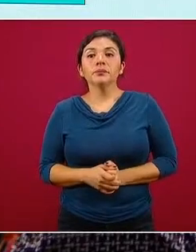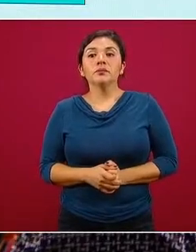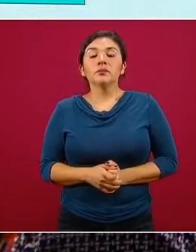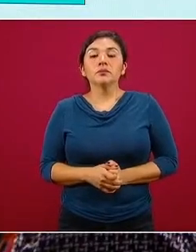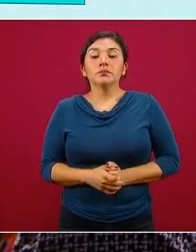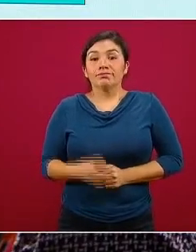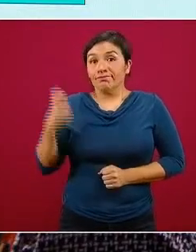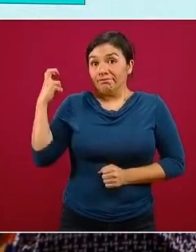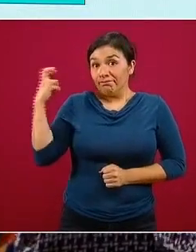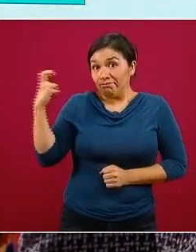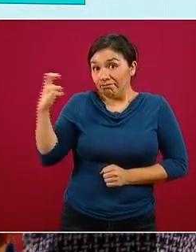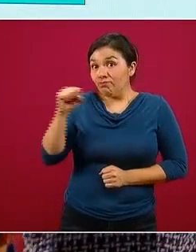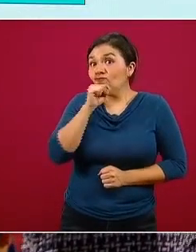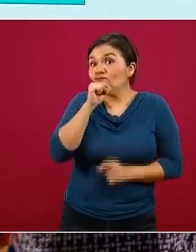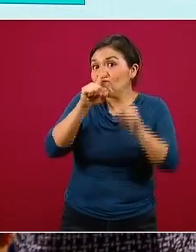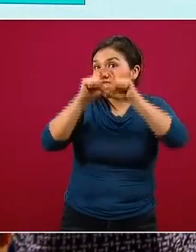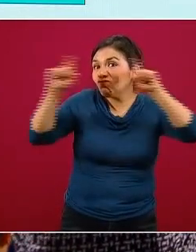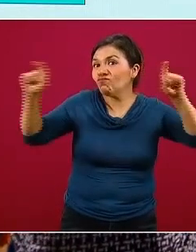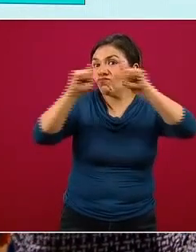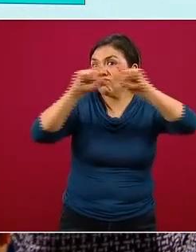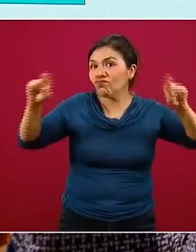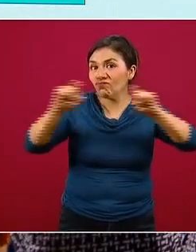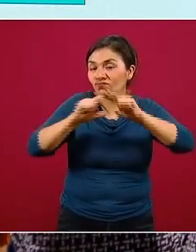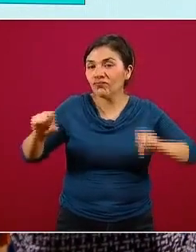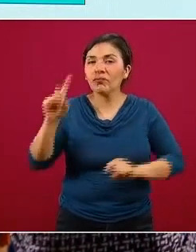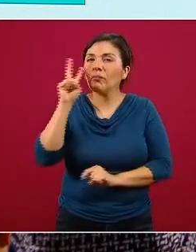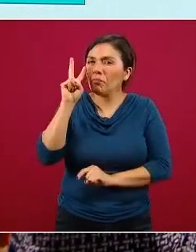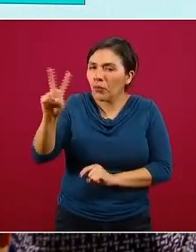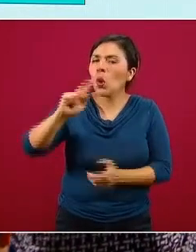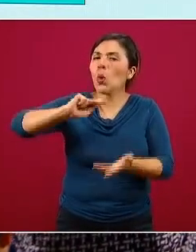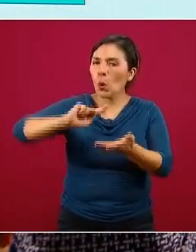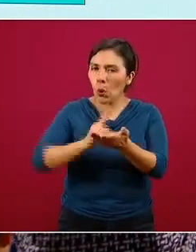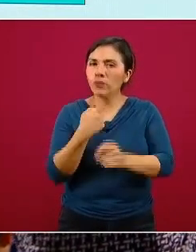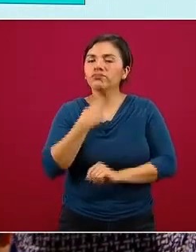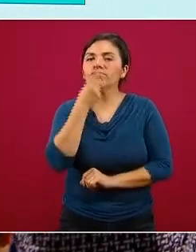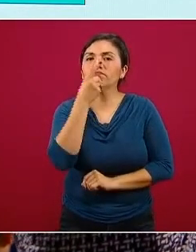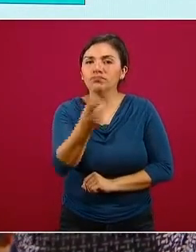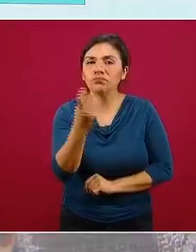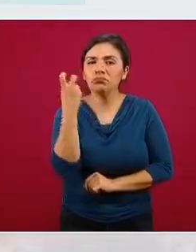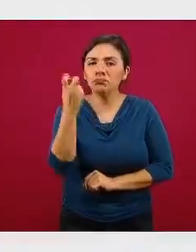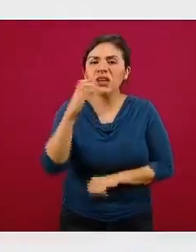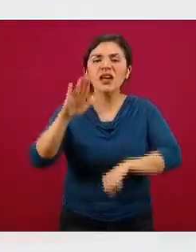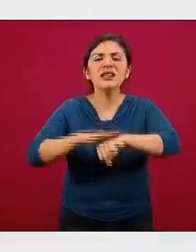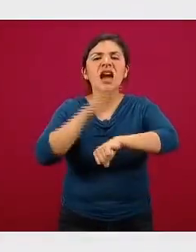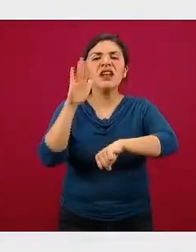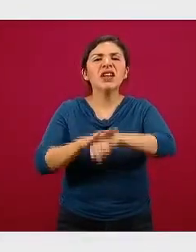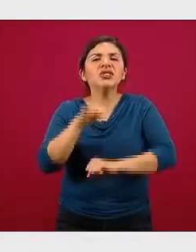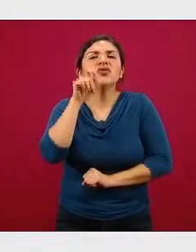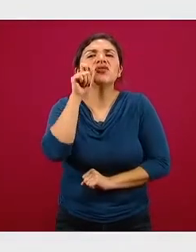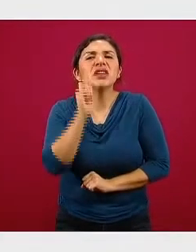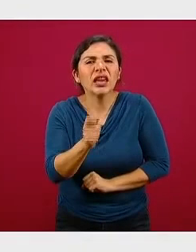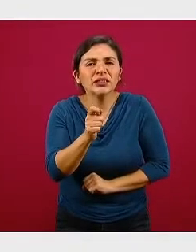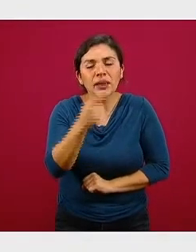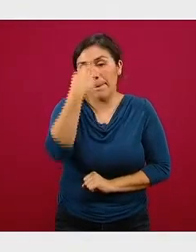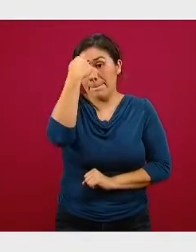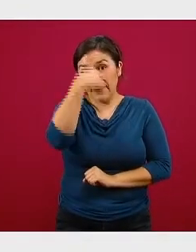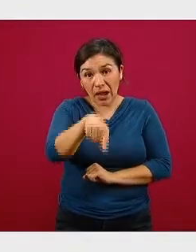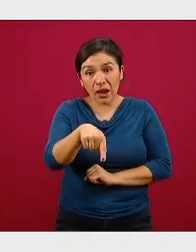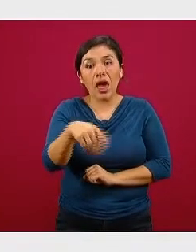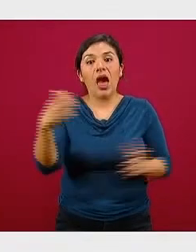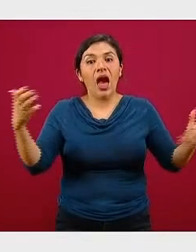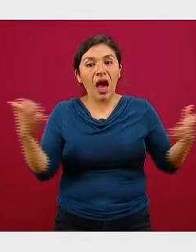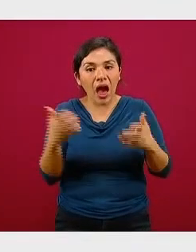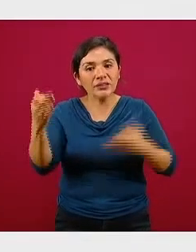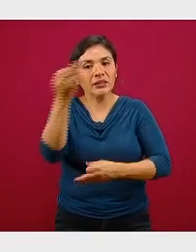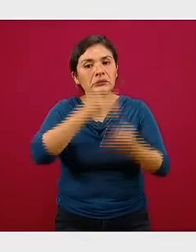Este es el rango. Queremos repetir cuál es el rango de las calificaciones para